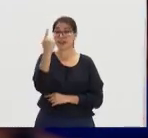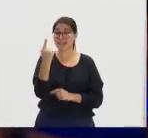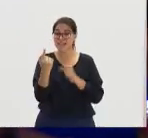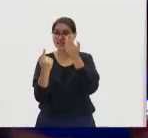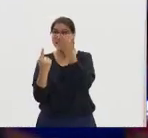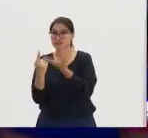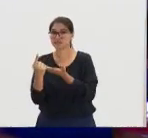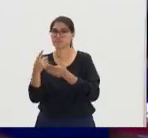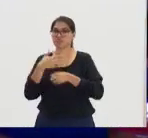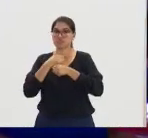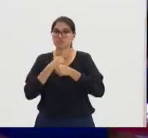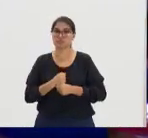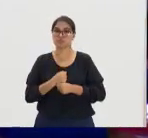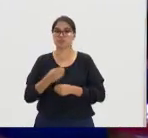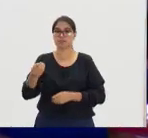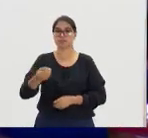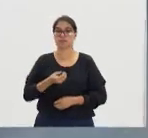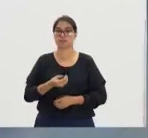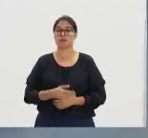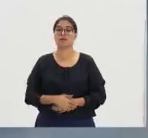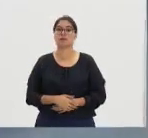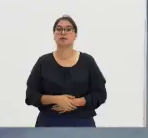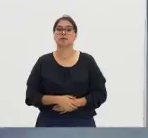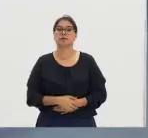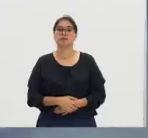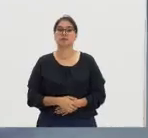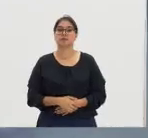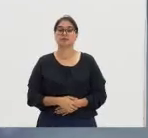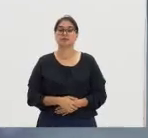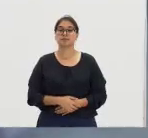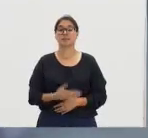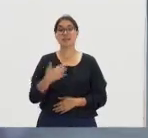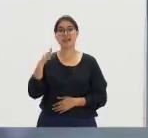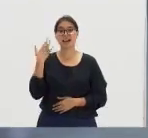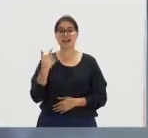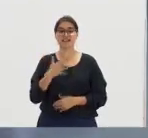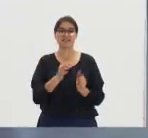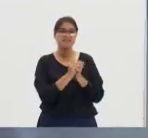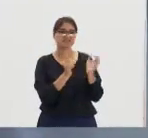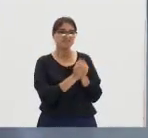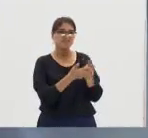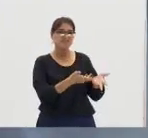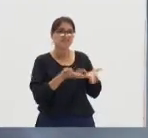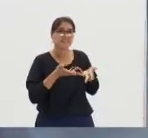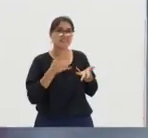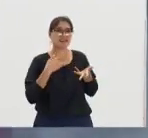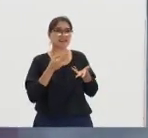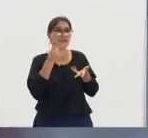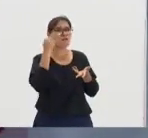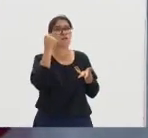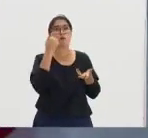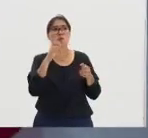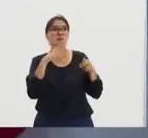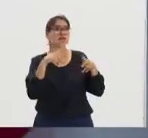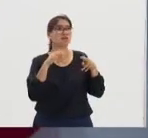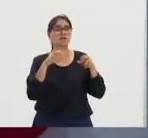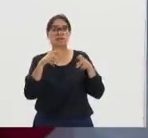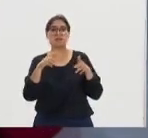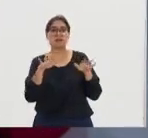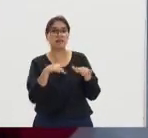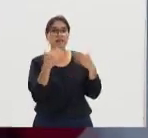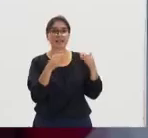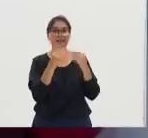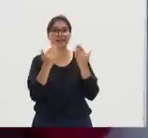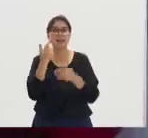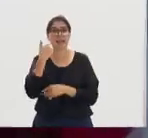fe. Y en esas batallas que yo he tenido, que le dije que vi para todos lados y las puertas estaban cerradas, en esas batallas cuando no aparecen tus